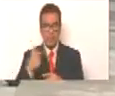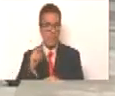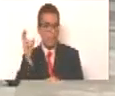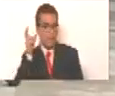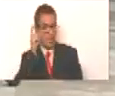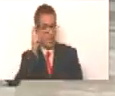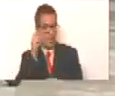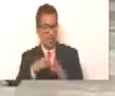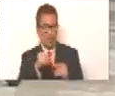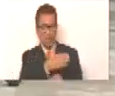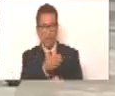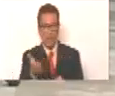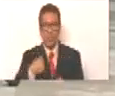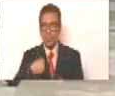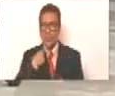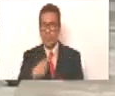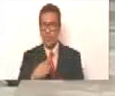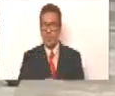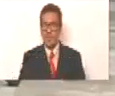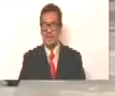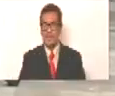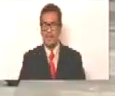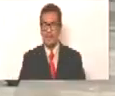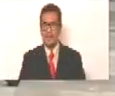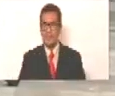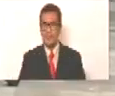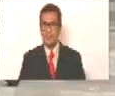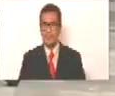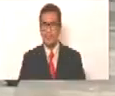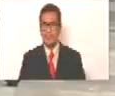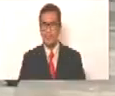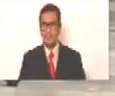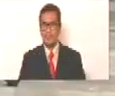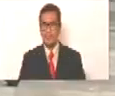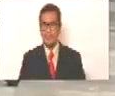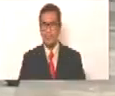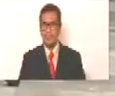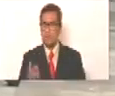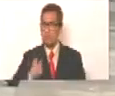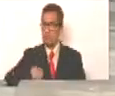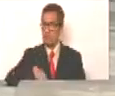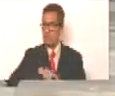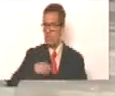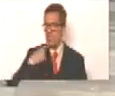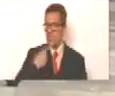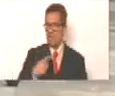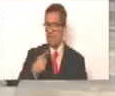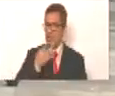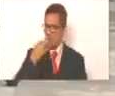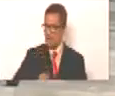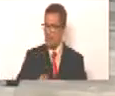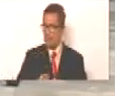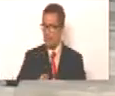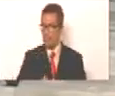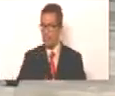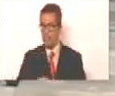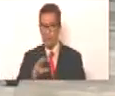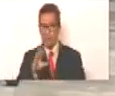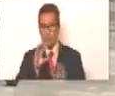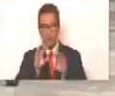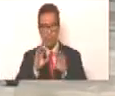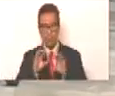Nos decía con eso, ¿verdad, Ángel? Y entonces nosotras decíamos, ¿será verdad o serán bromas de él?